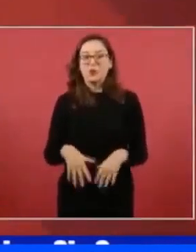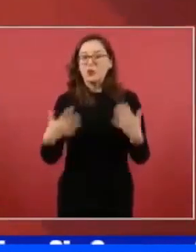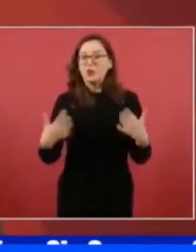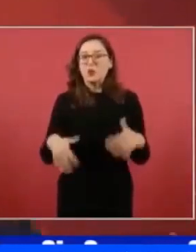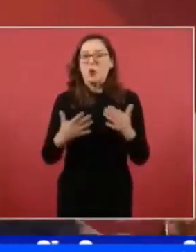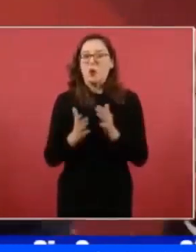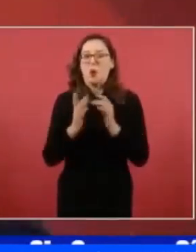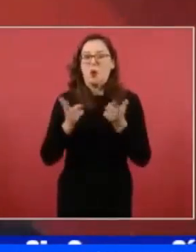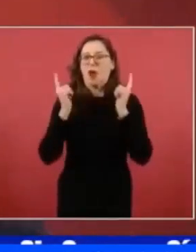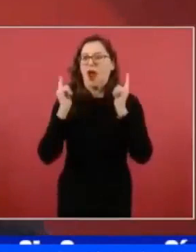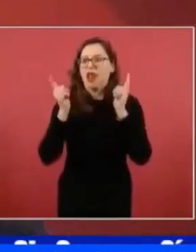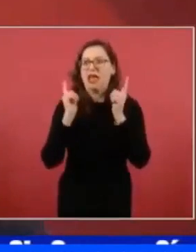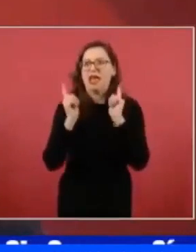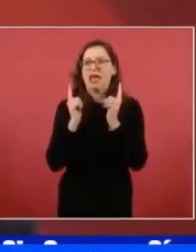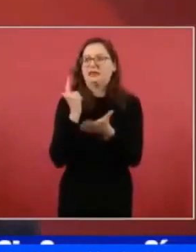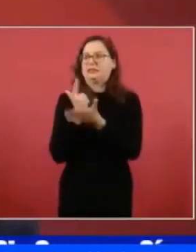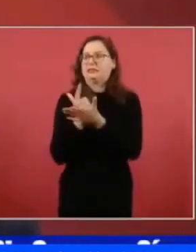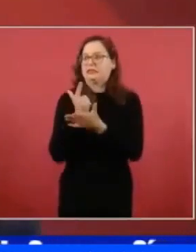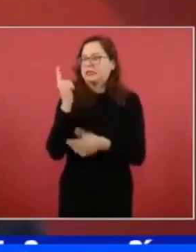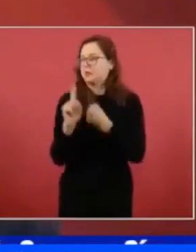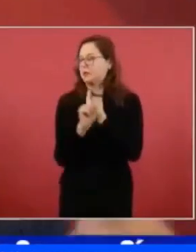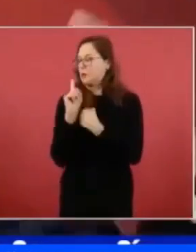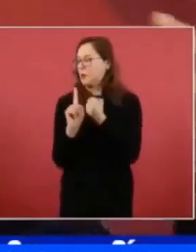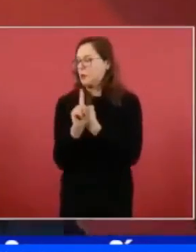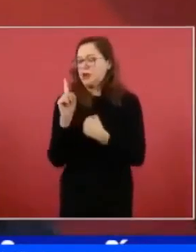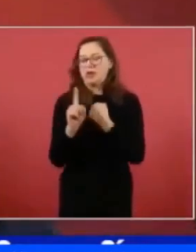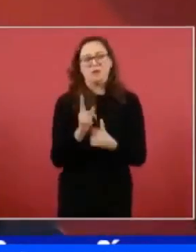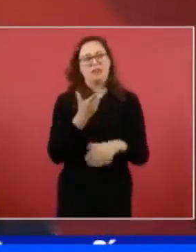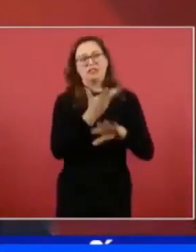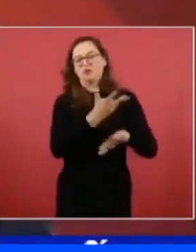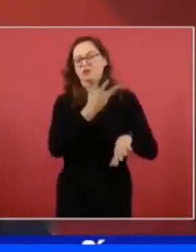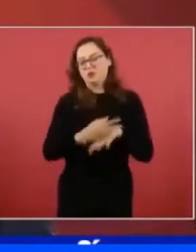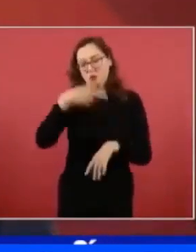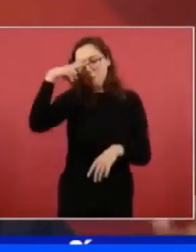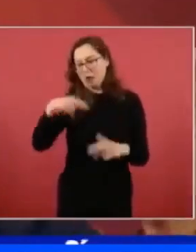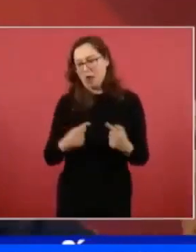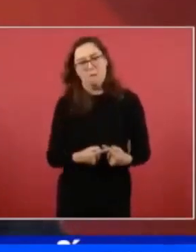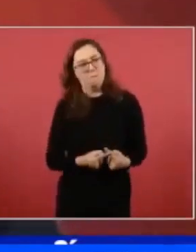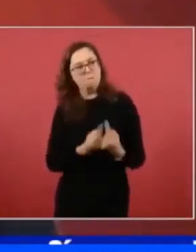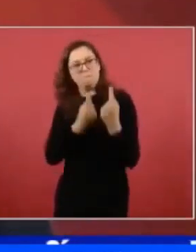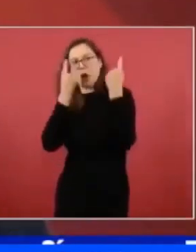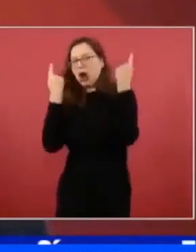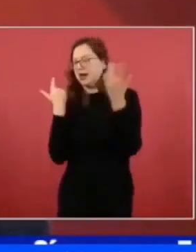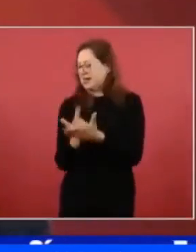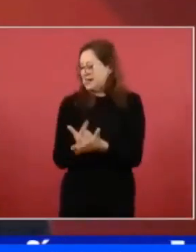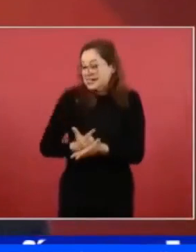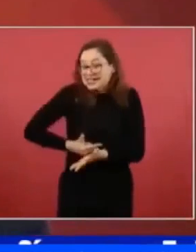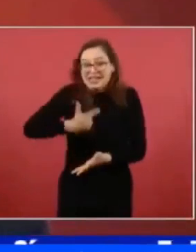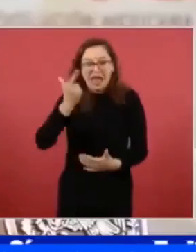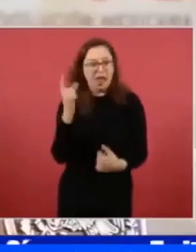para méxico una ruptura del tratado